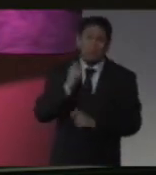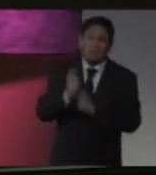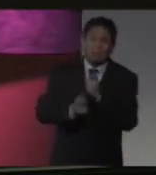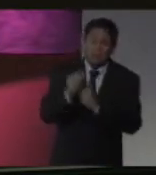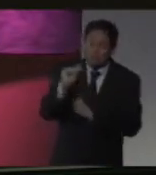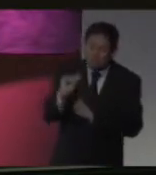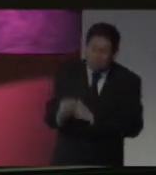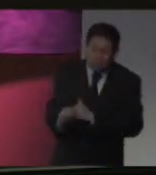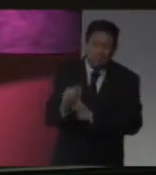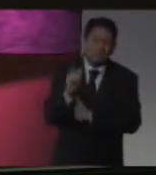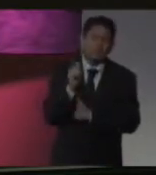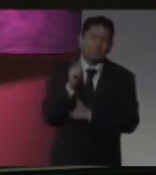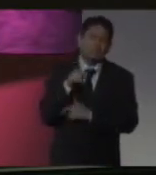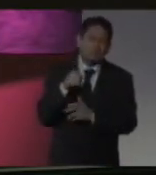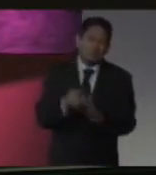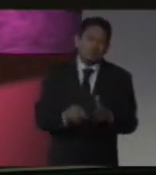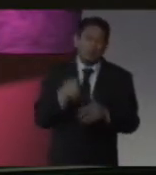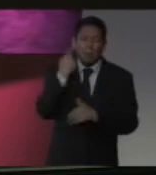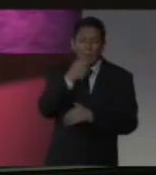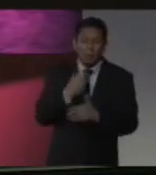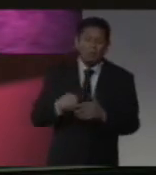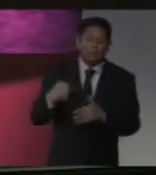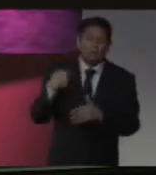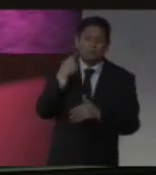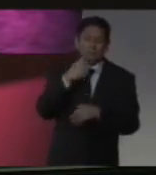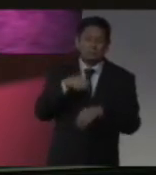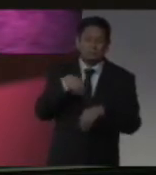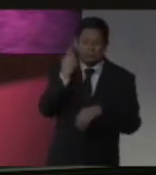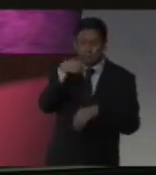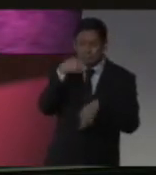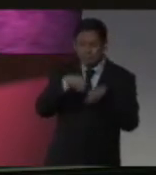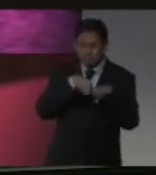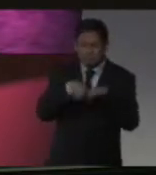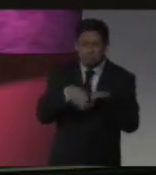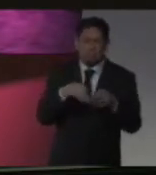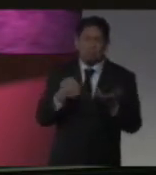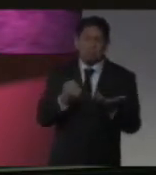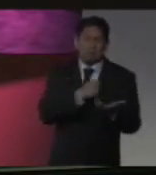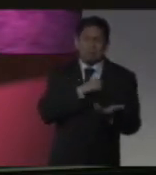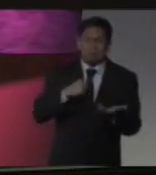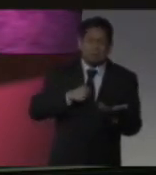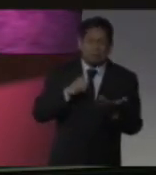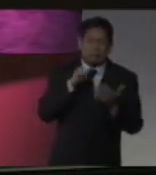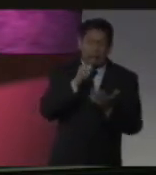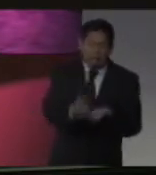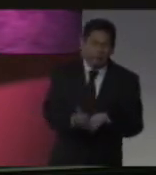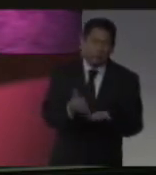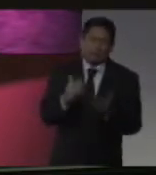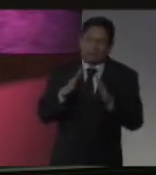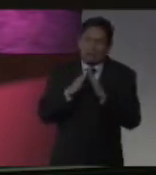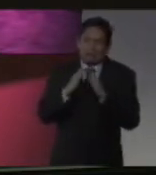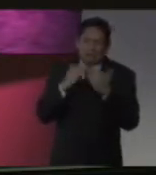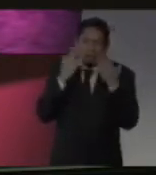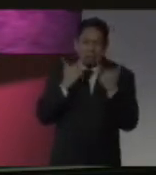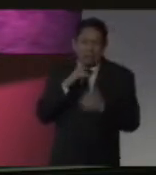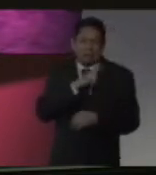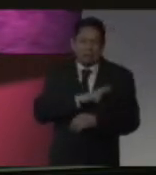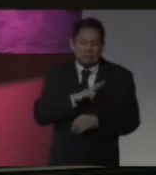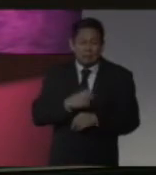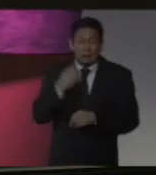por salarios de miseria, sin seguridad social, sin salud, sin vivienda. Eso está produciendo la destrucción. Y por eso es que los